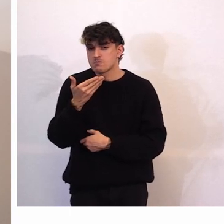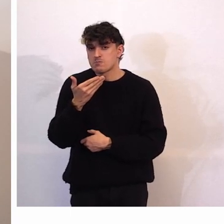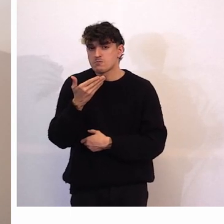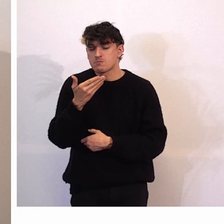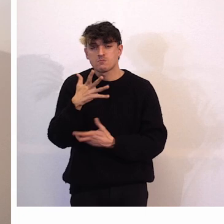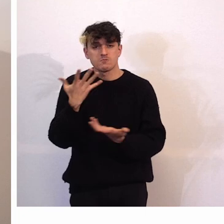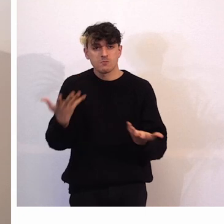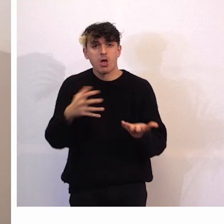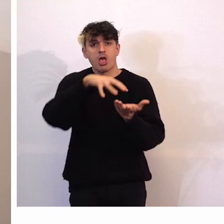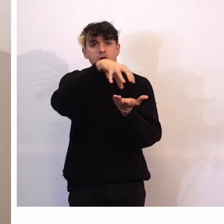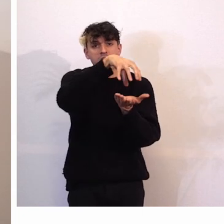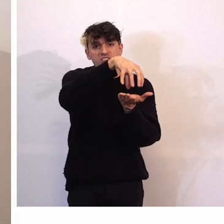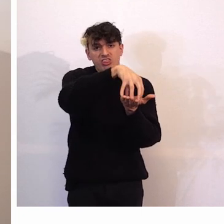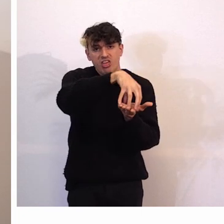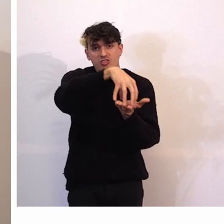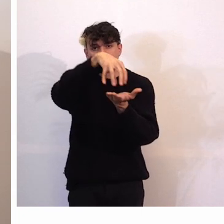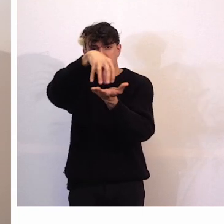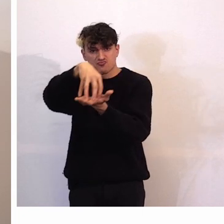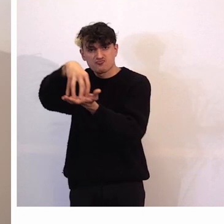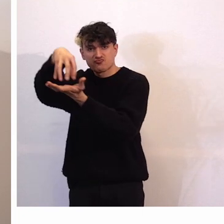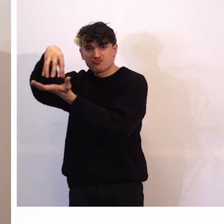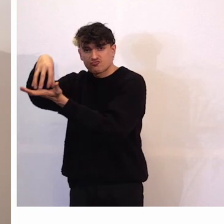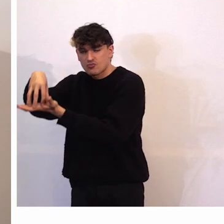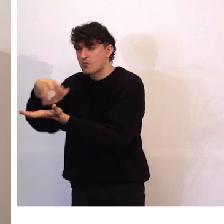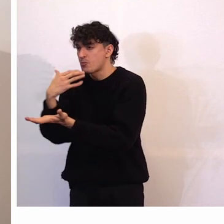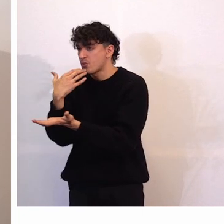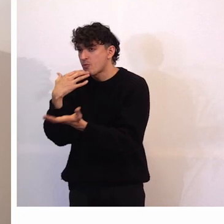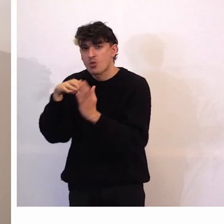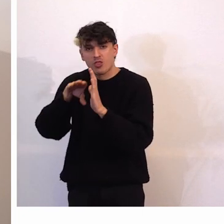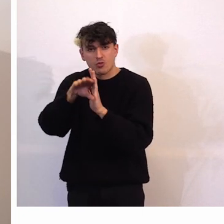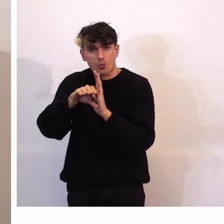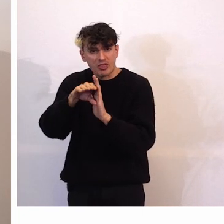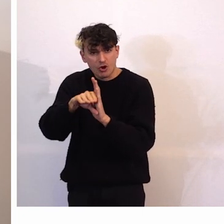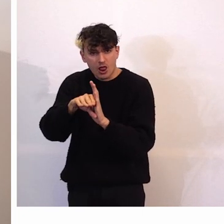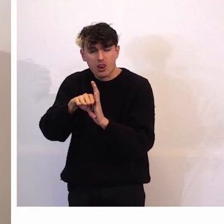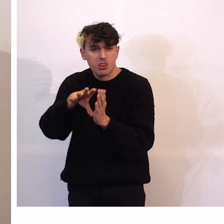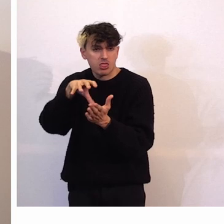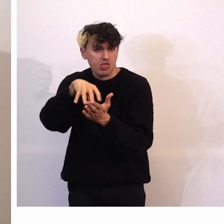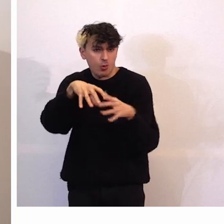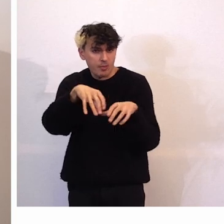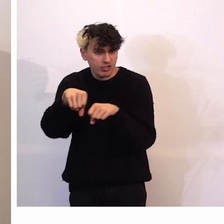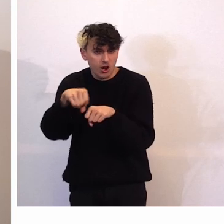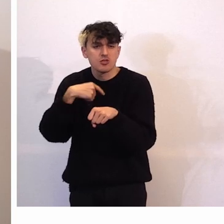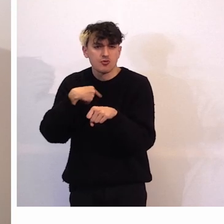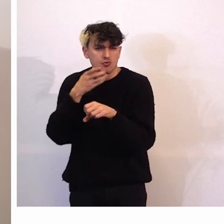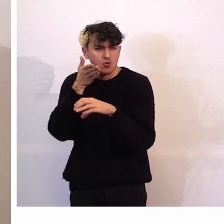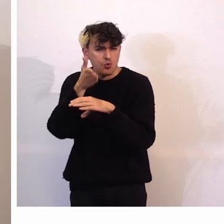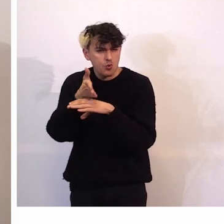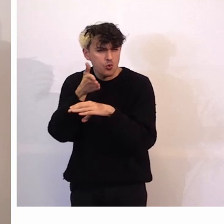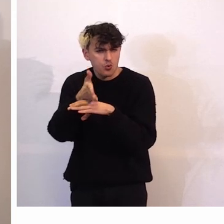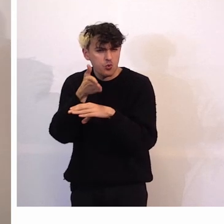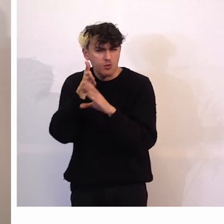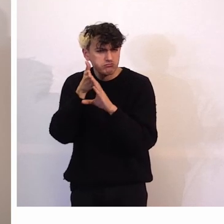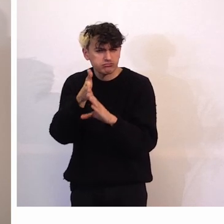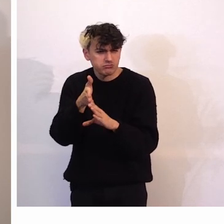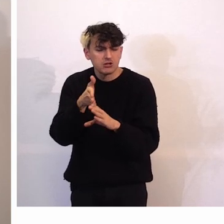los centros del centro ocupacional al que empecé a acudir, los